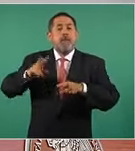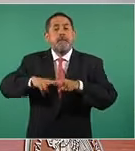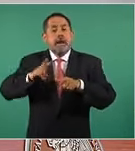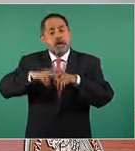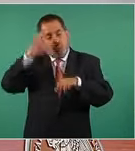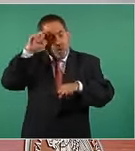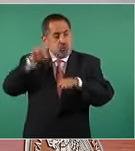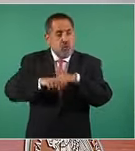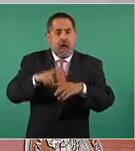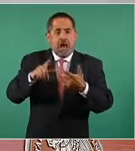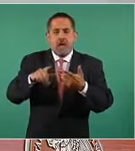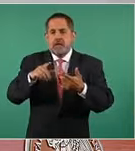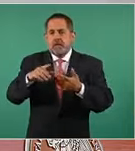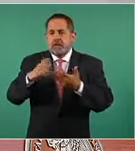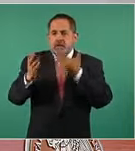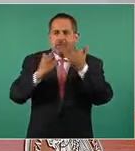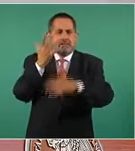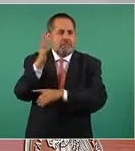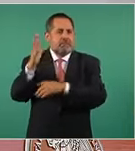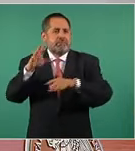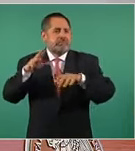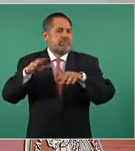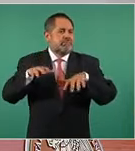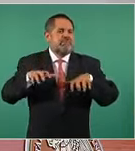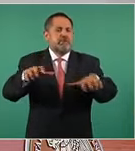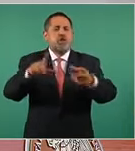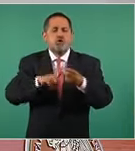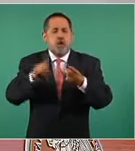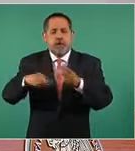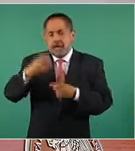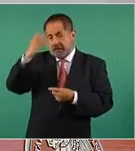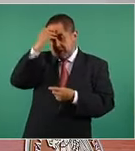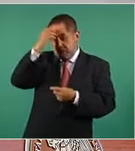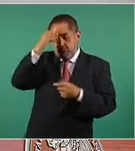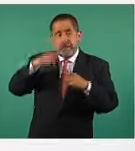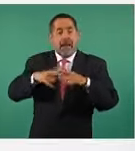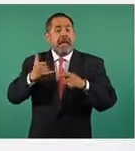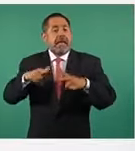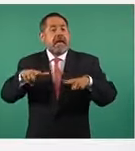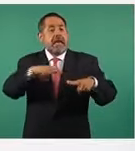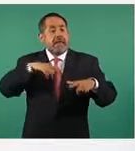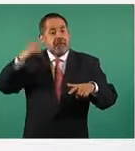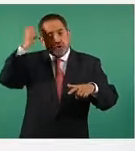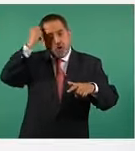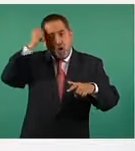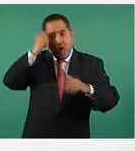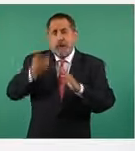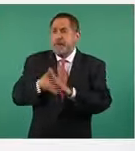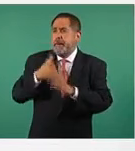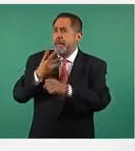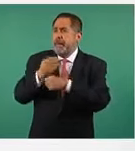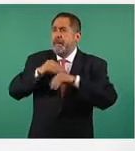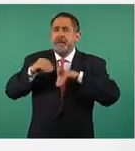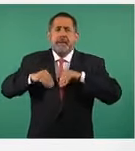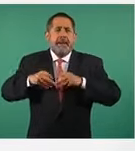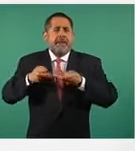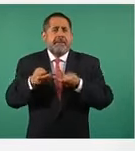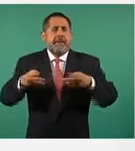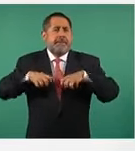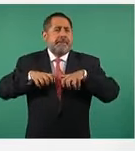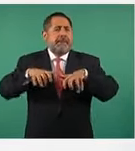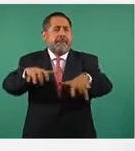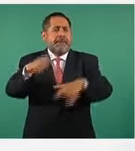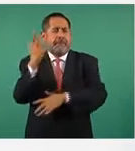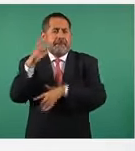y ecológicos del Bosque de Chapultepec y del Lago de Texcoco. En estos dos años y nueve meses de